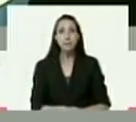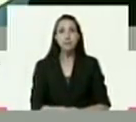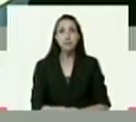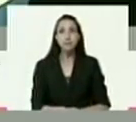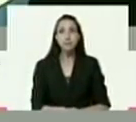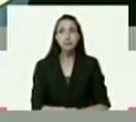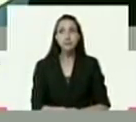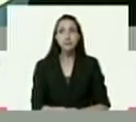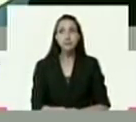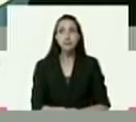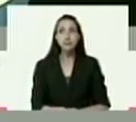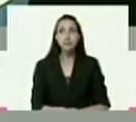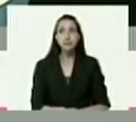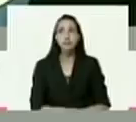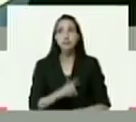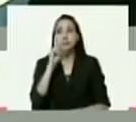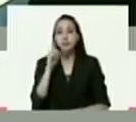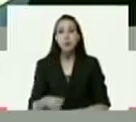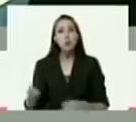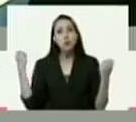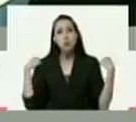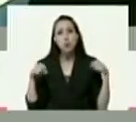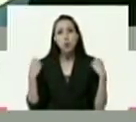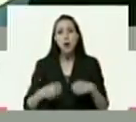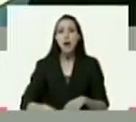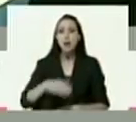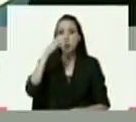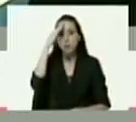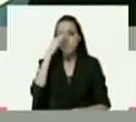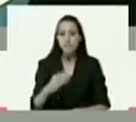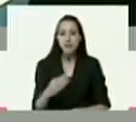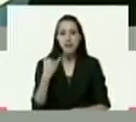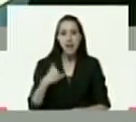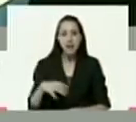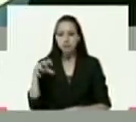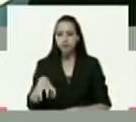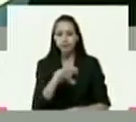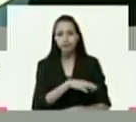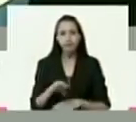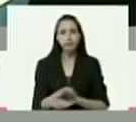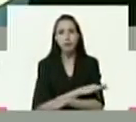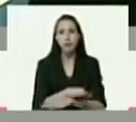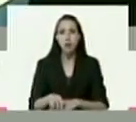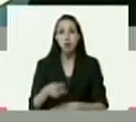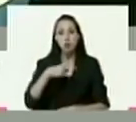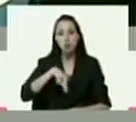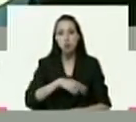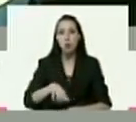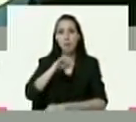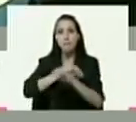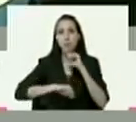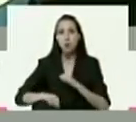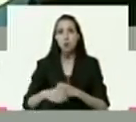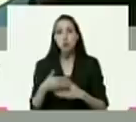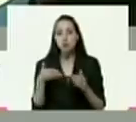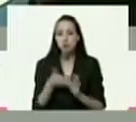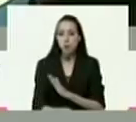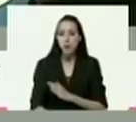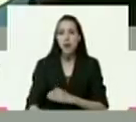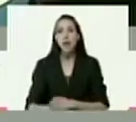también unos ejercicios militares en la frontera. Como medida de protección, es nuestro deber, es la defensa